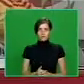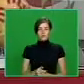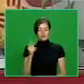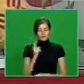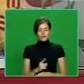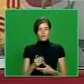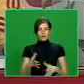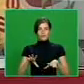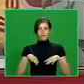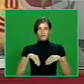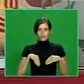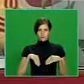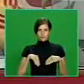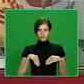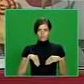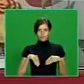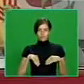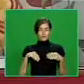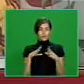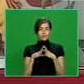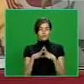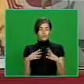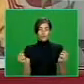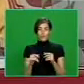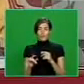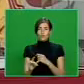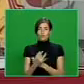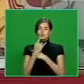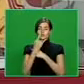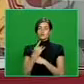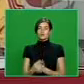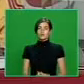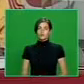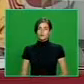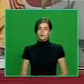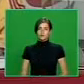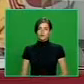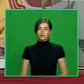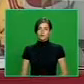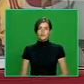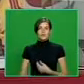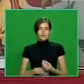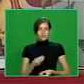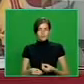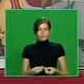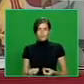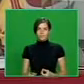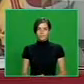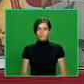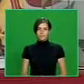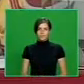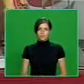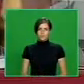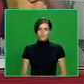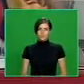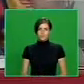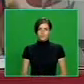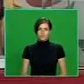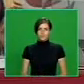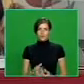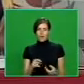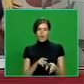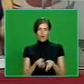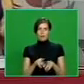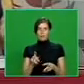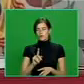que asumir todas las consecuencias de serlo y no quejarnos yo no